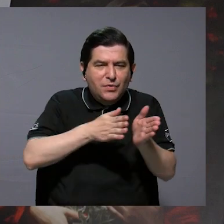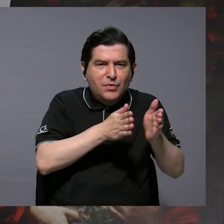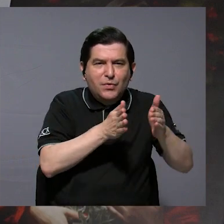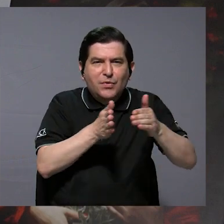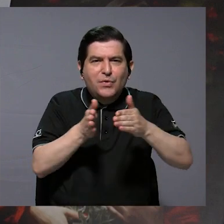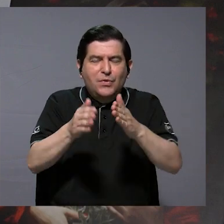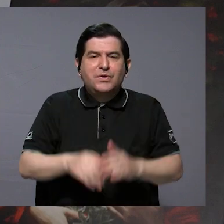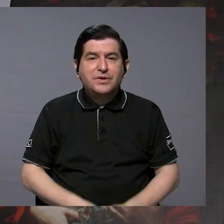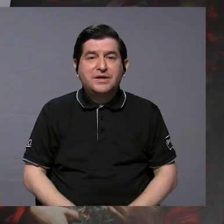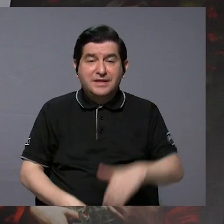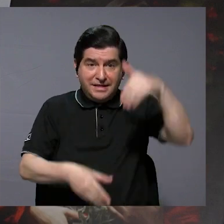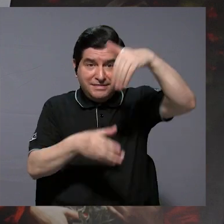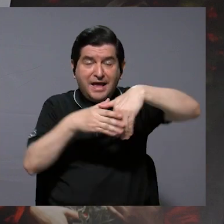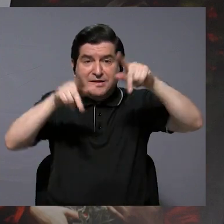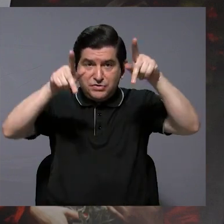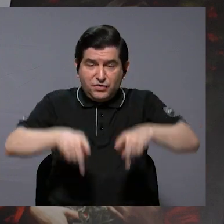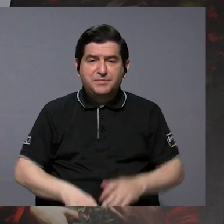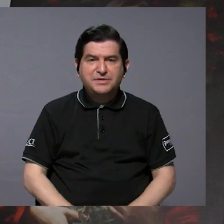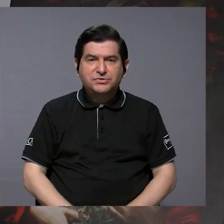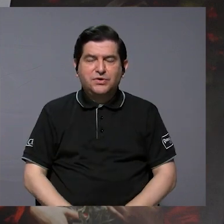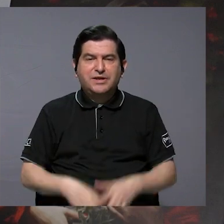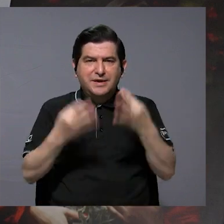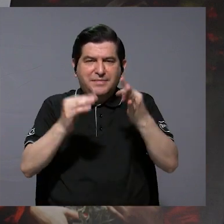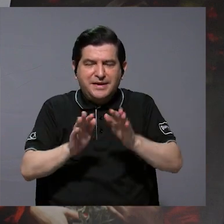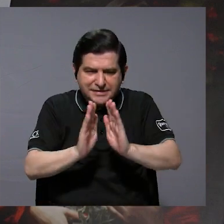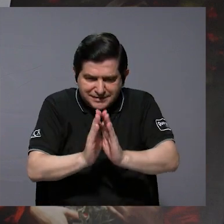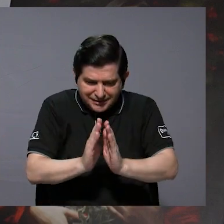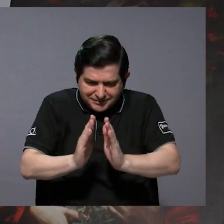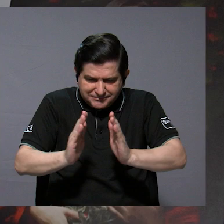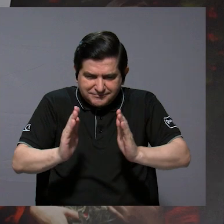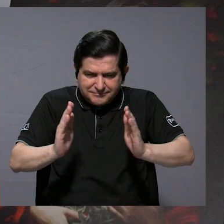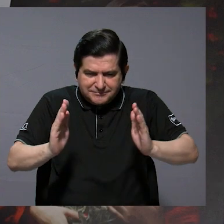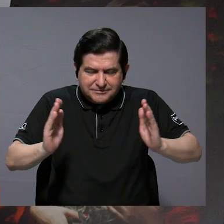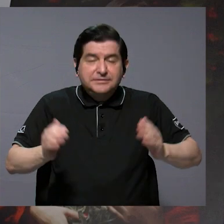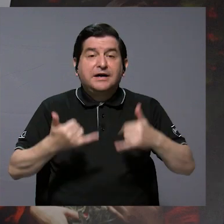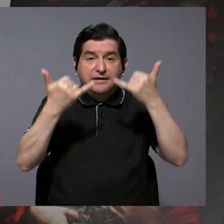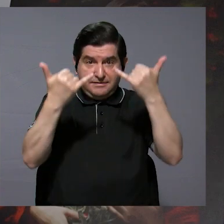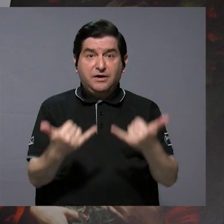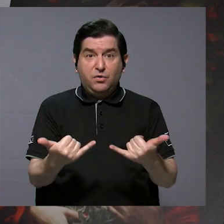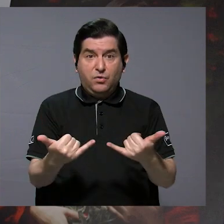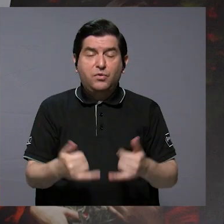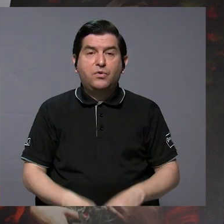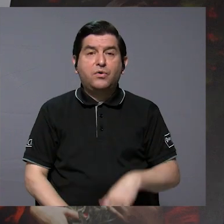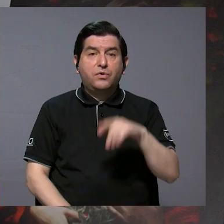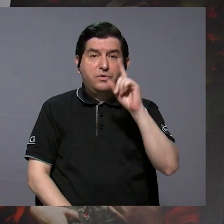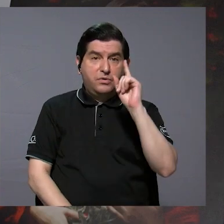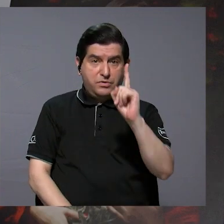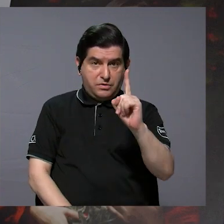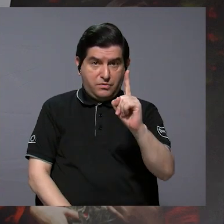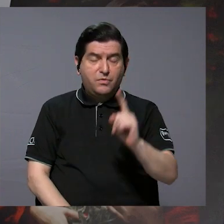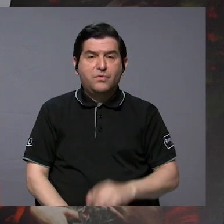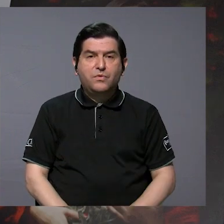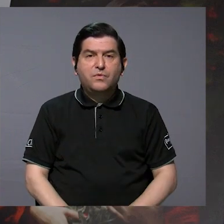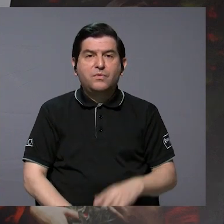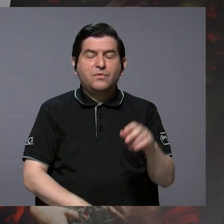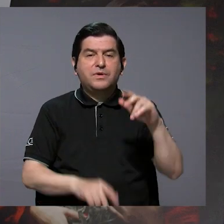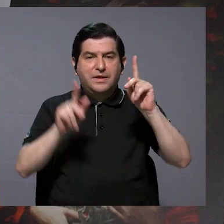es este caminar frente en el medio de la gente, irse abriendo paso. En esta oportunidad,